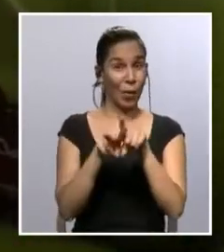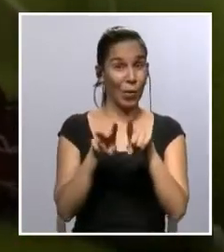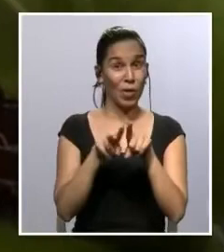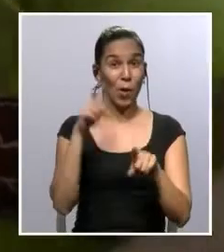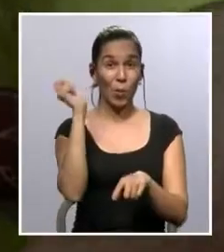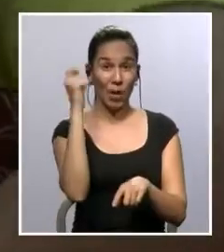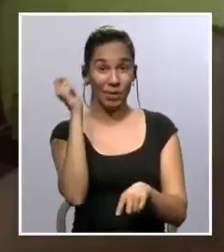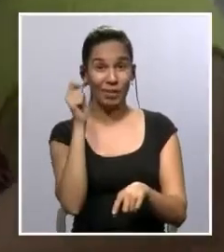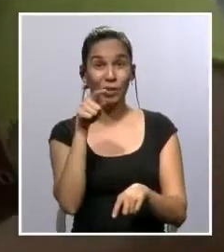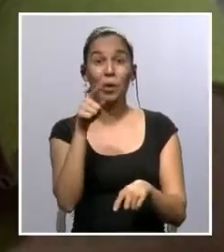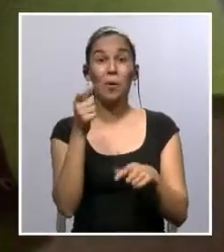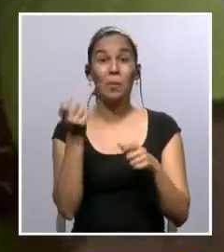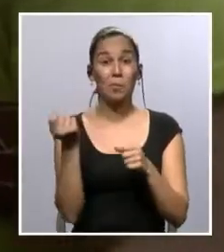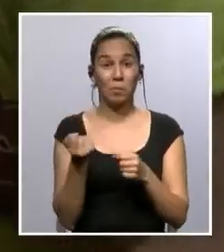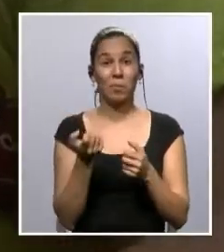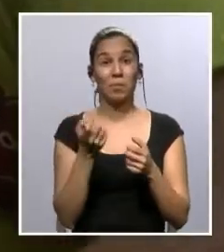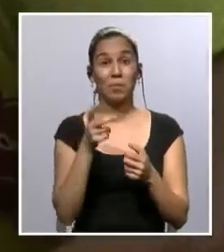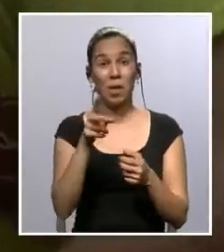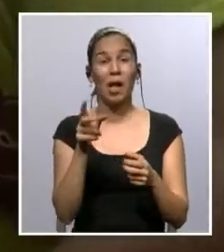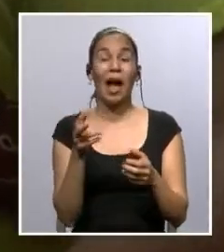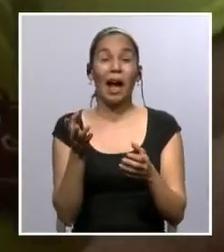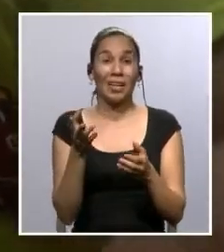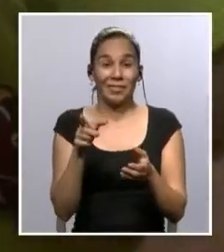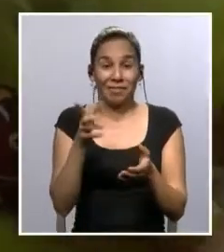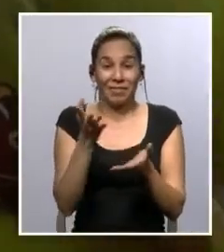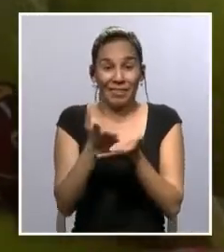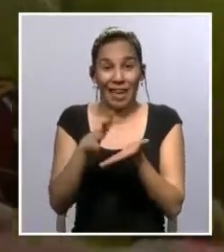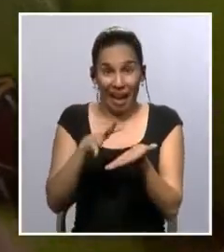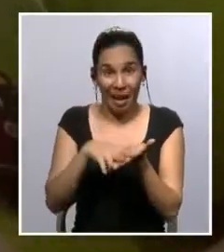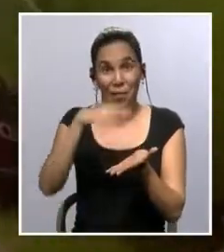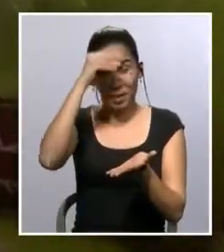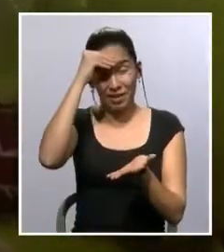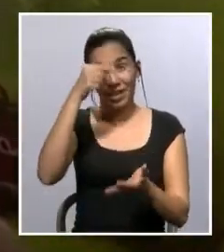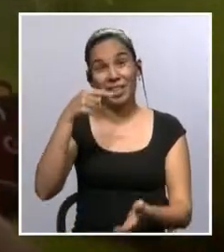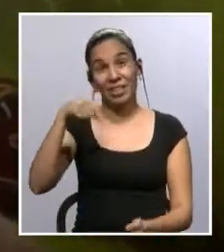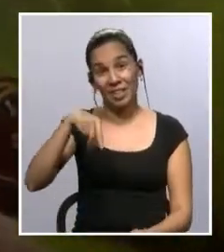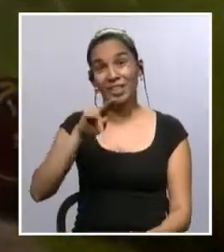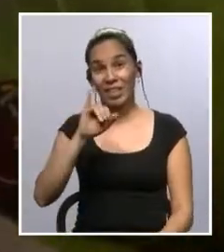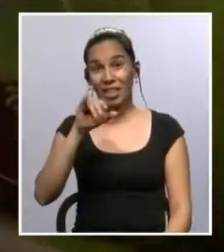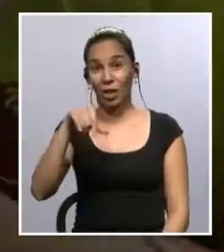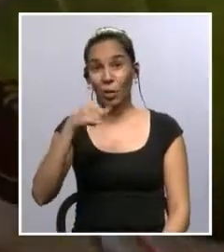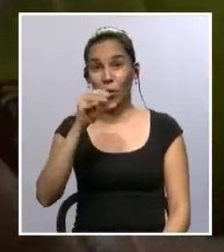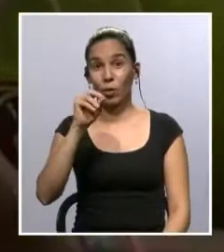si quieren tomar unas pequeñitas clases de quijongo.